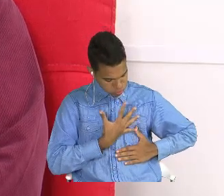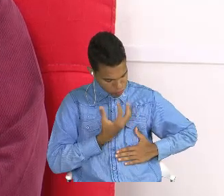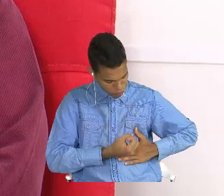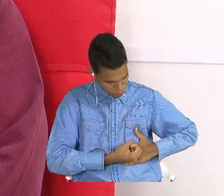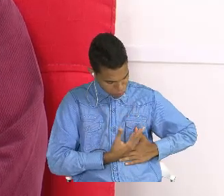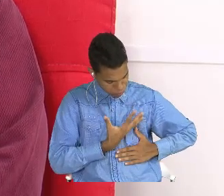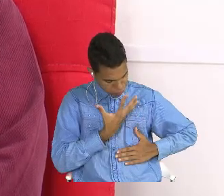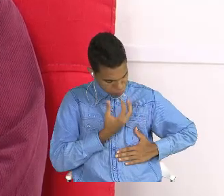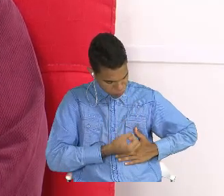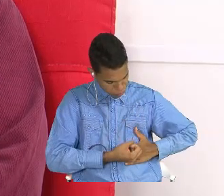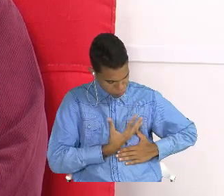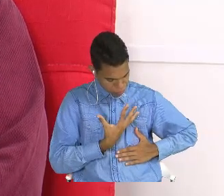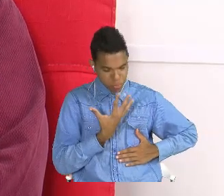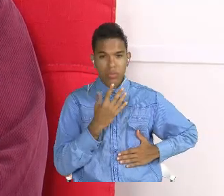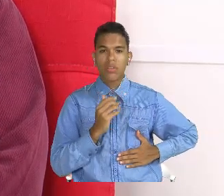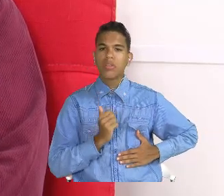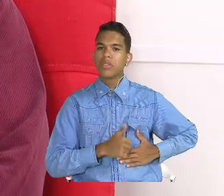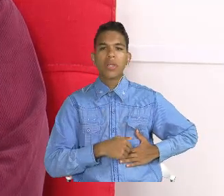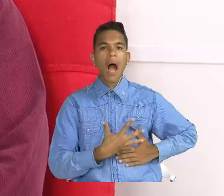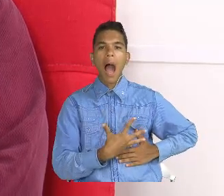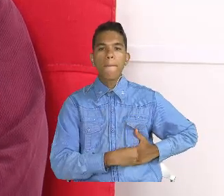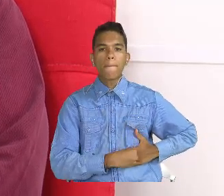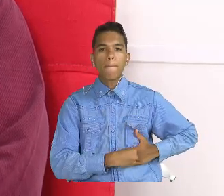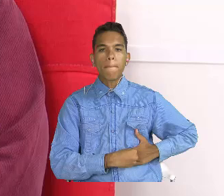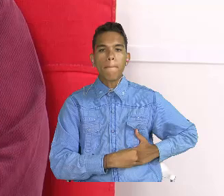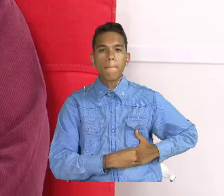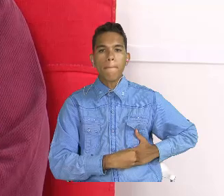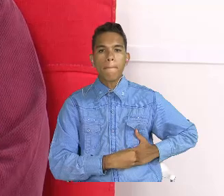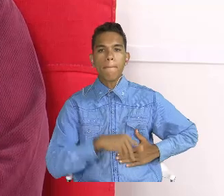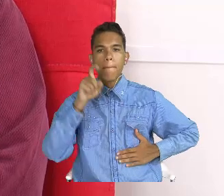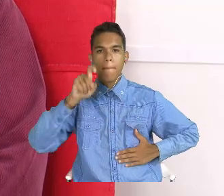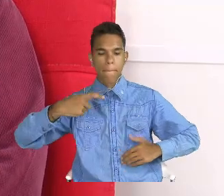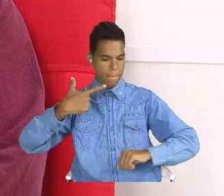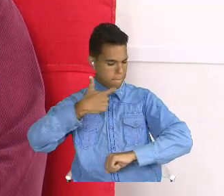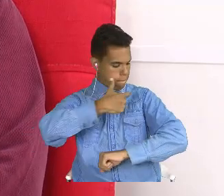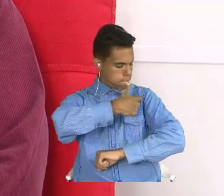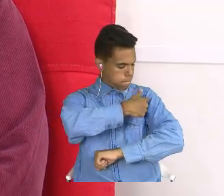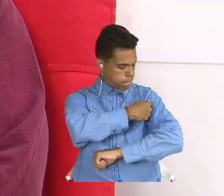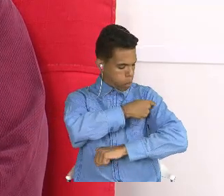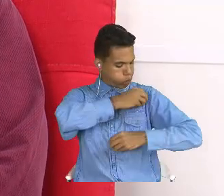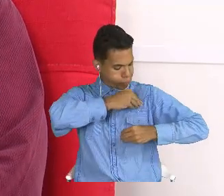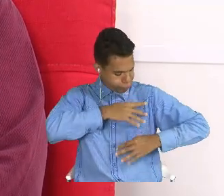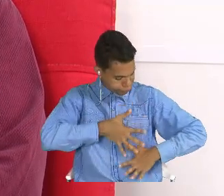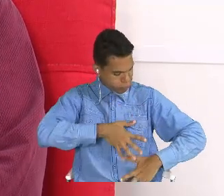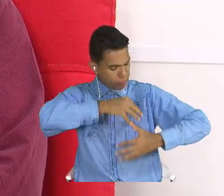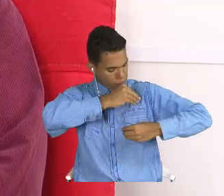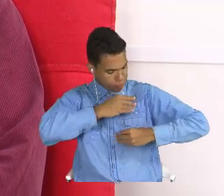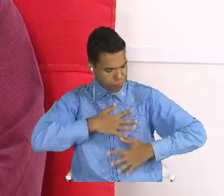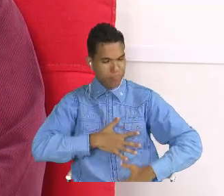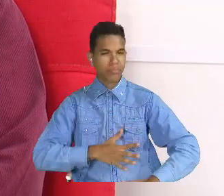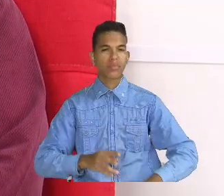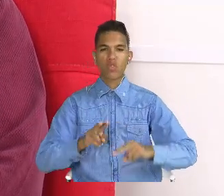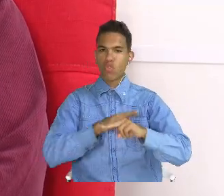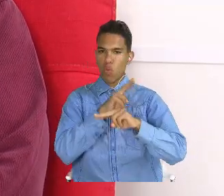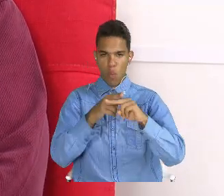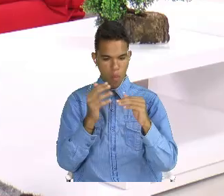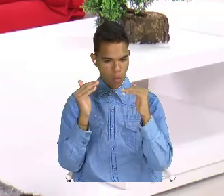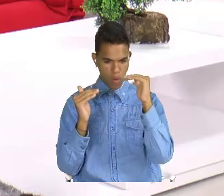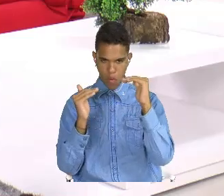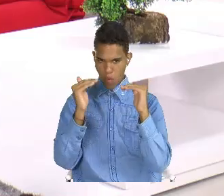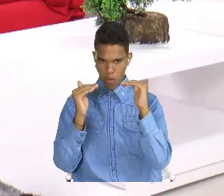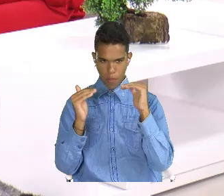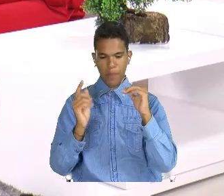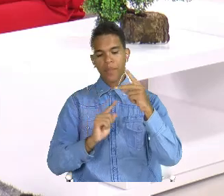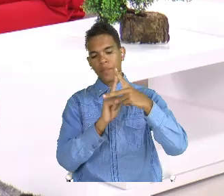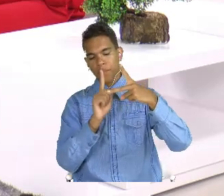debe aplicarse la insulina para tratar de disminuir o de mantener normal la glicemia. Y está la diabetes